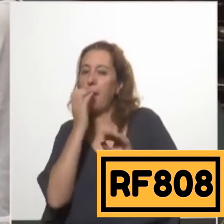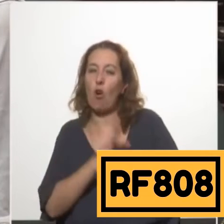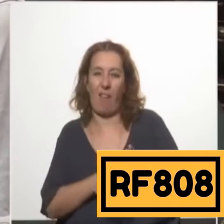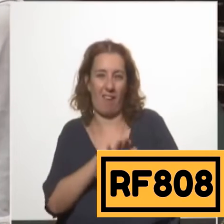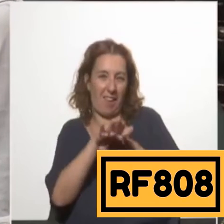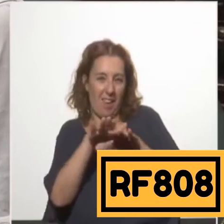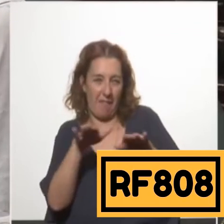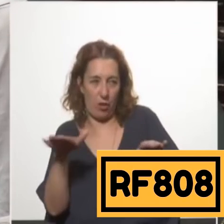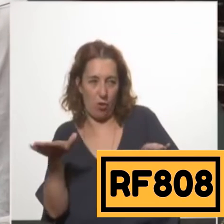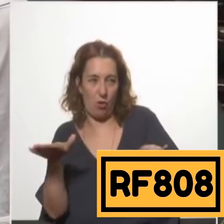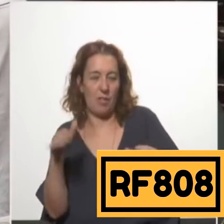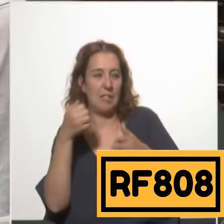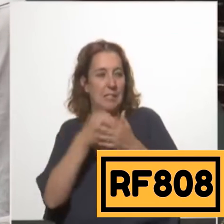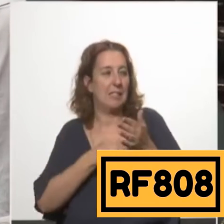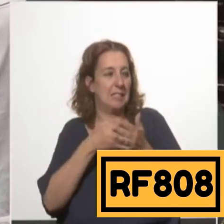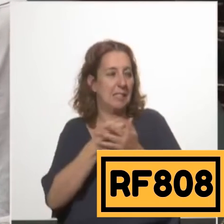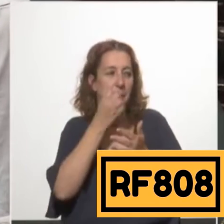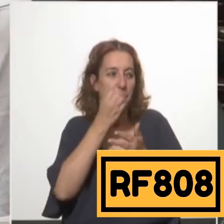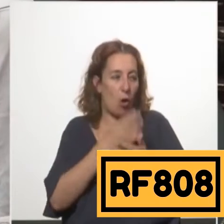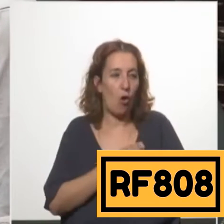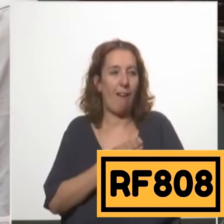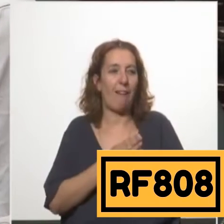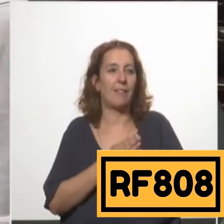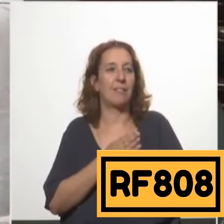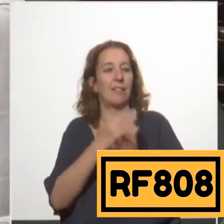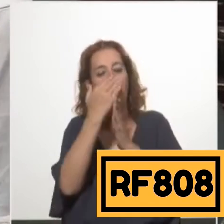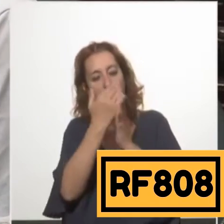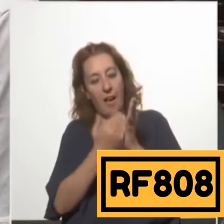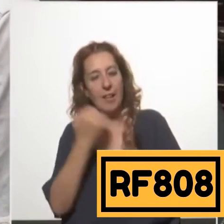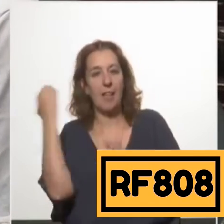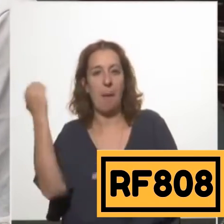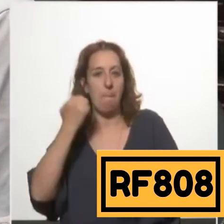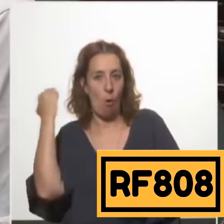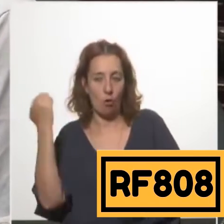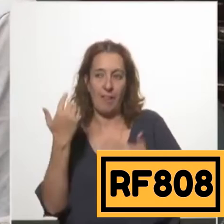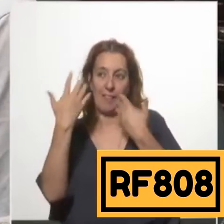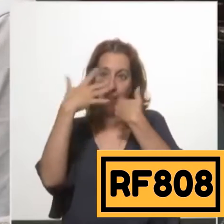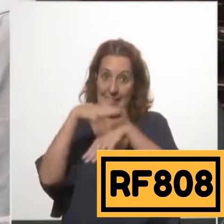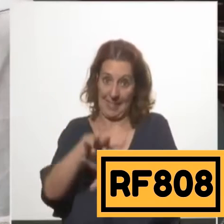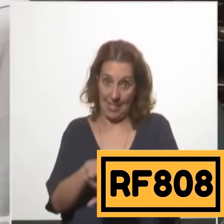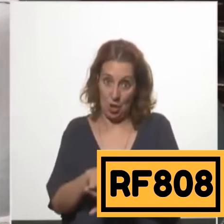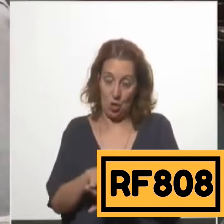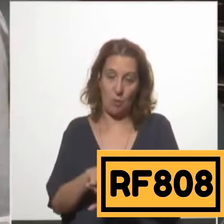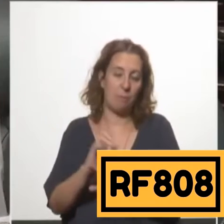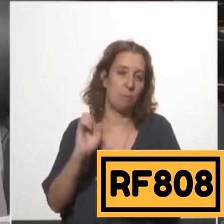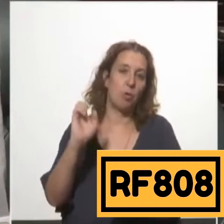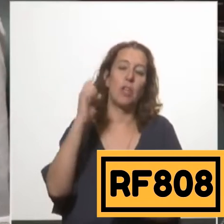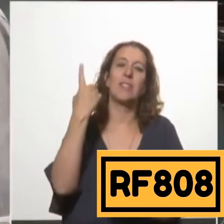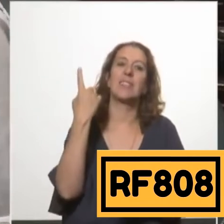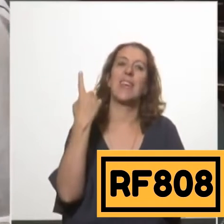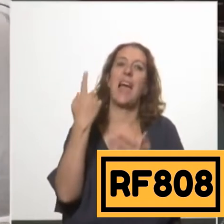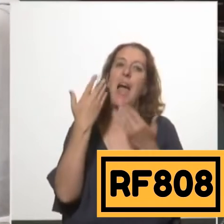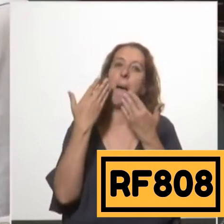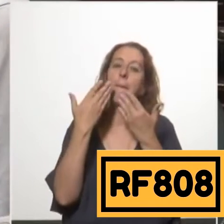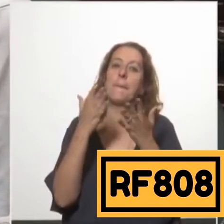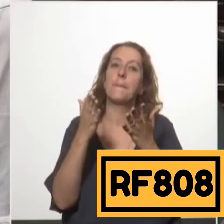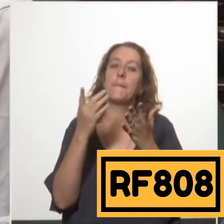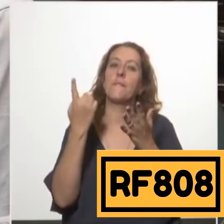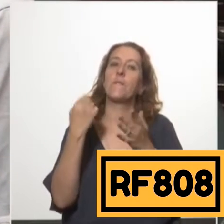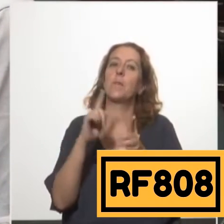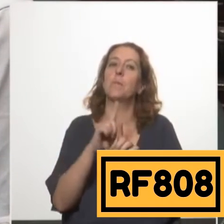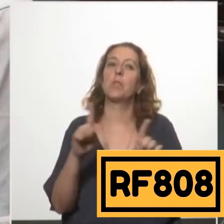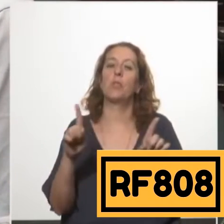este sentido, tratar de mejorar y tener una agenda importante en materia de integración regional que priorice la vocación aperturista, sin duda, pero que